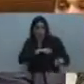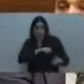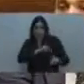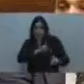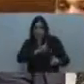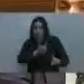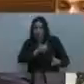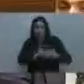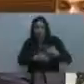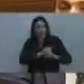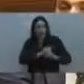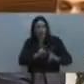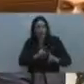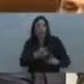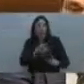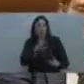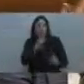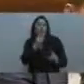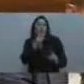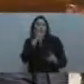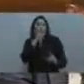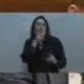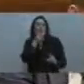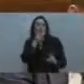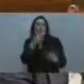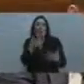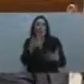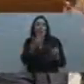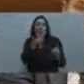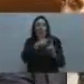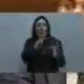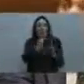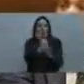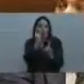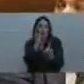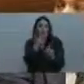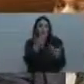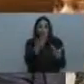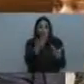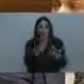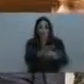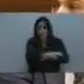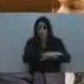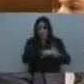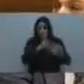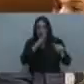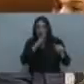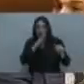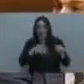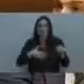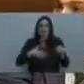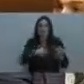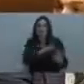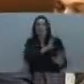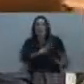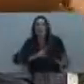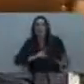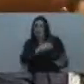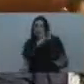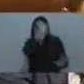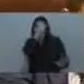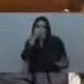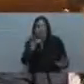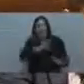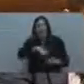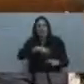interés es boicotear lo hecho. Así que olvida el Gobierno en funciones, porque ustedes se han limitado simplemente a escudarse en